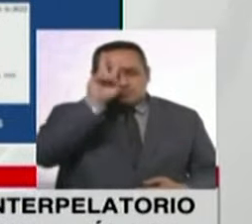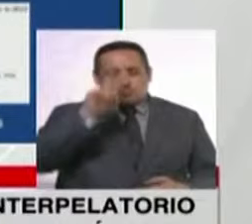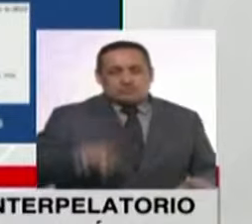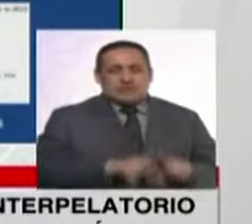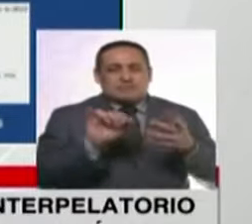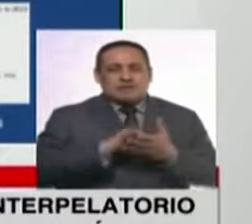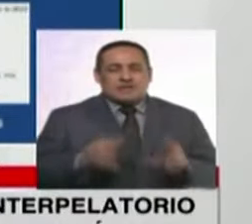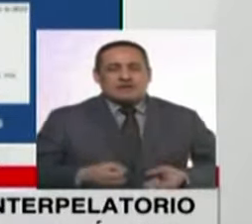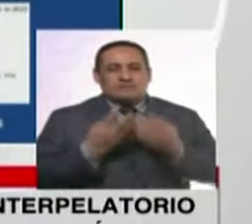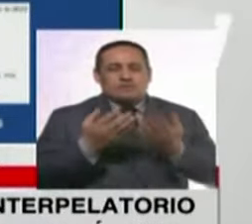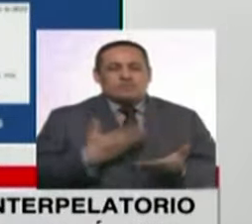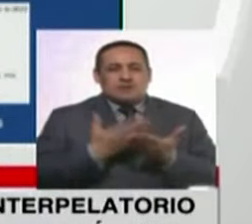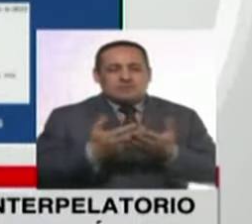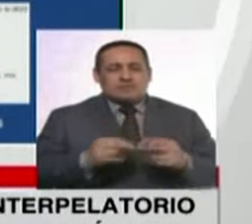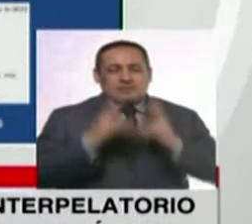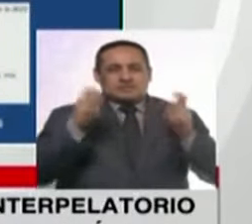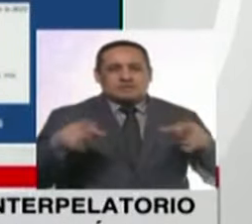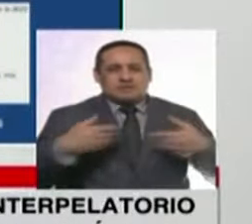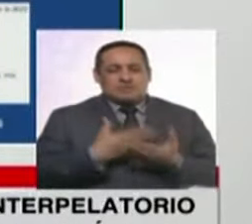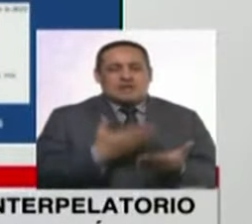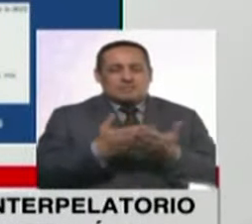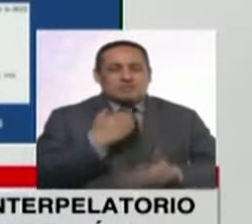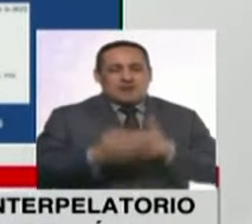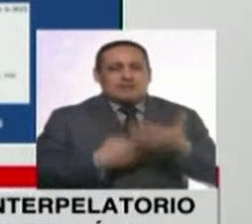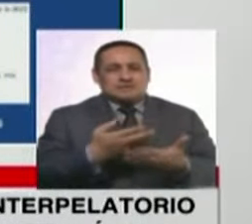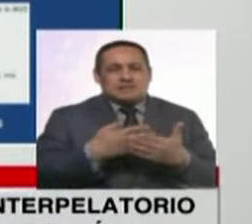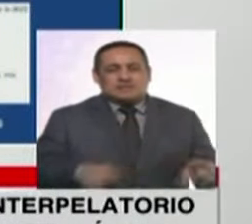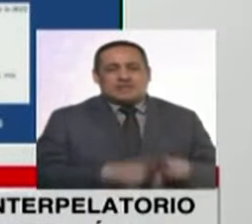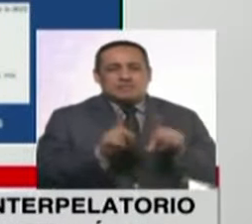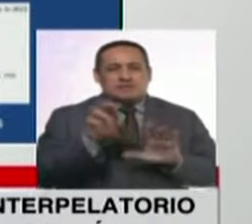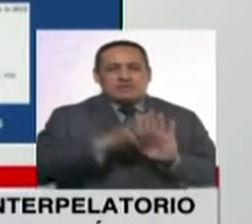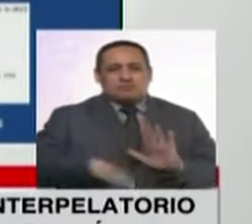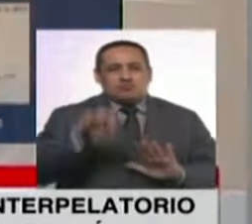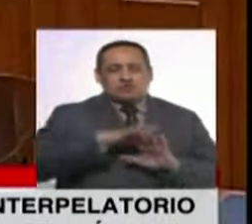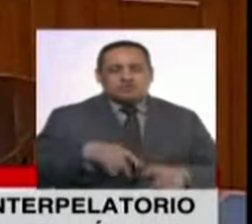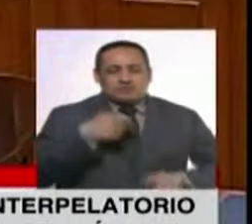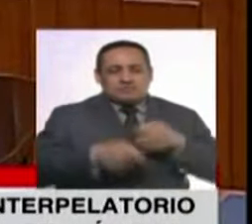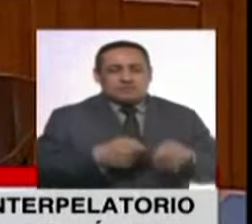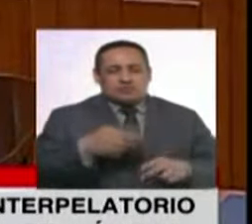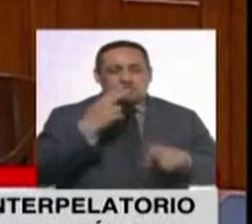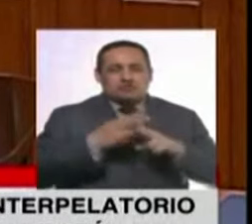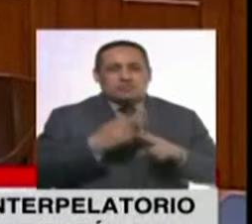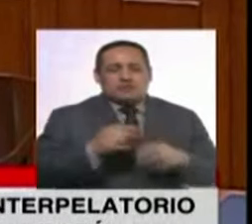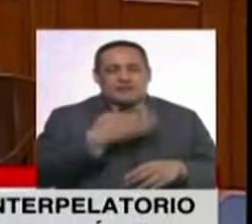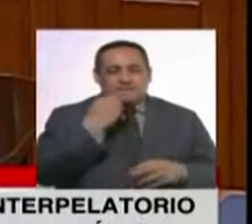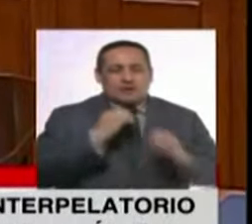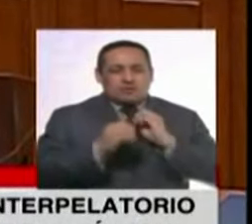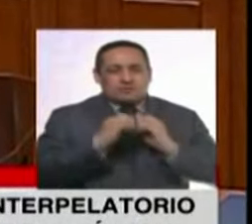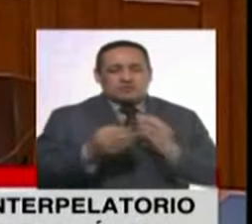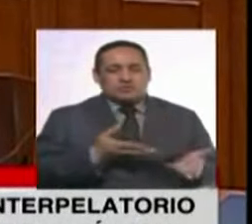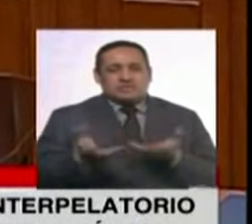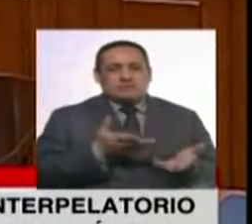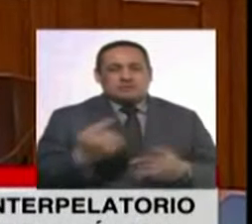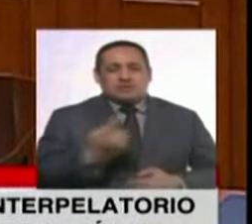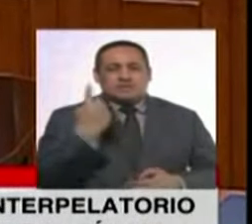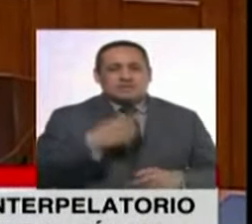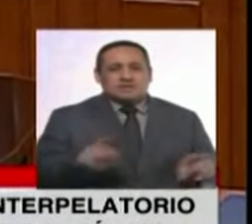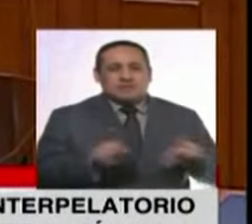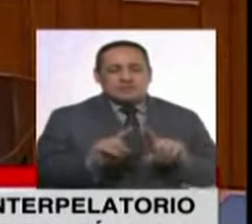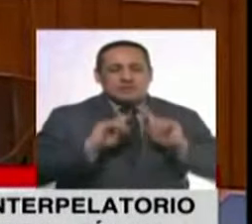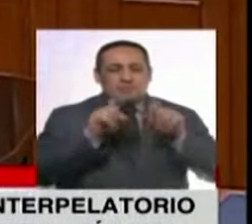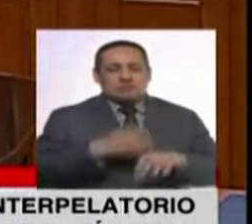que informe sobre el estado situacional de la puesta en marcha del proyecto de inversión denominado mejoramiento de los servicios críticos y